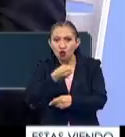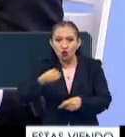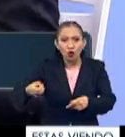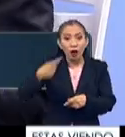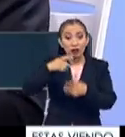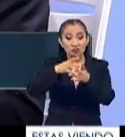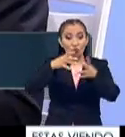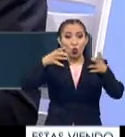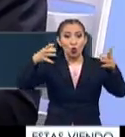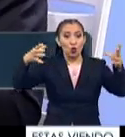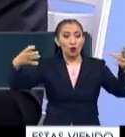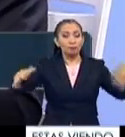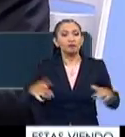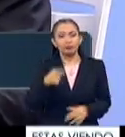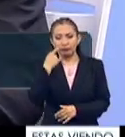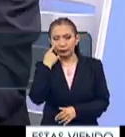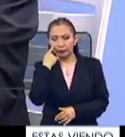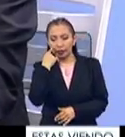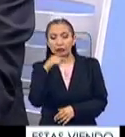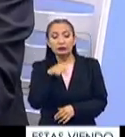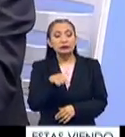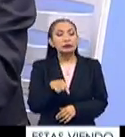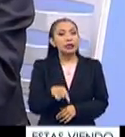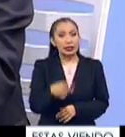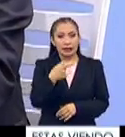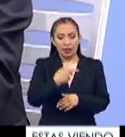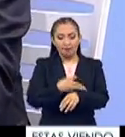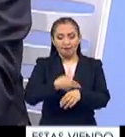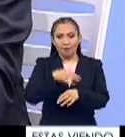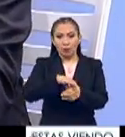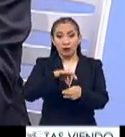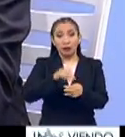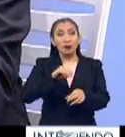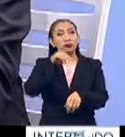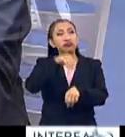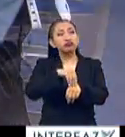la magnitud, sobre todo. Déjame decirte que para